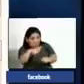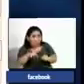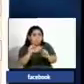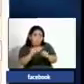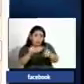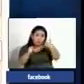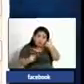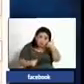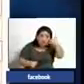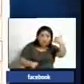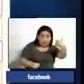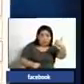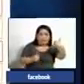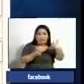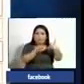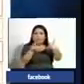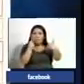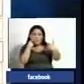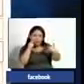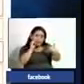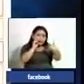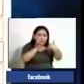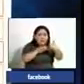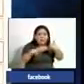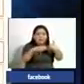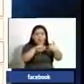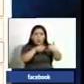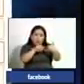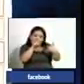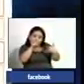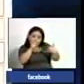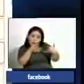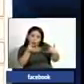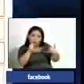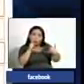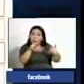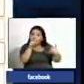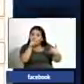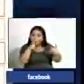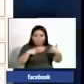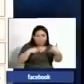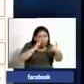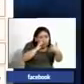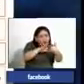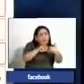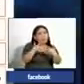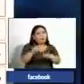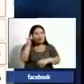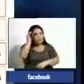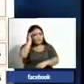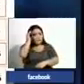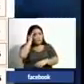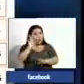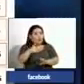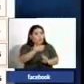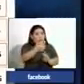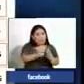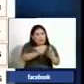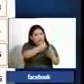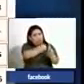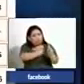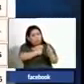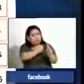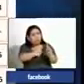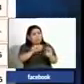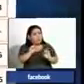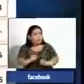número de teléfono para denunciar los casos de forma anónima. Pero también es importante conocer cómo una víctima de agresiones